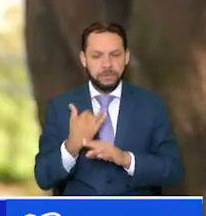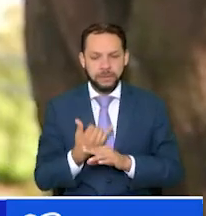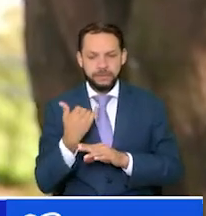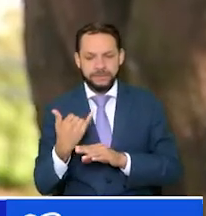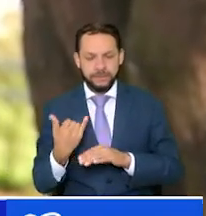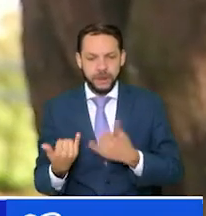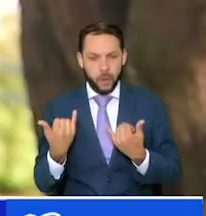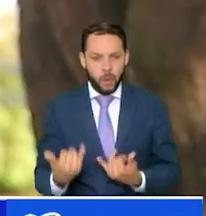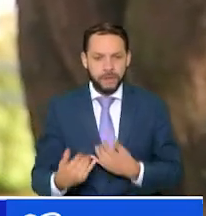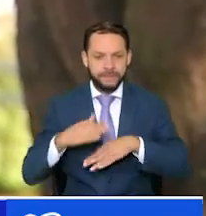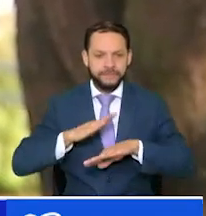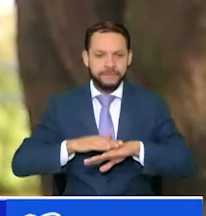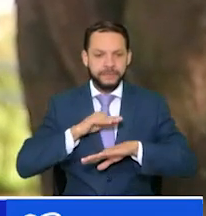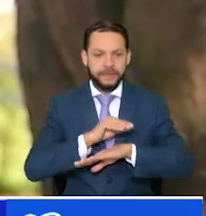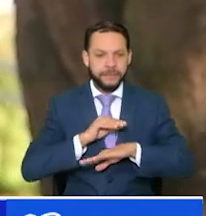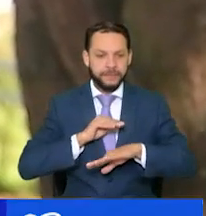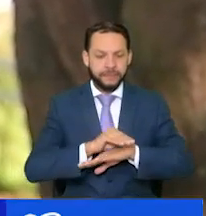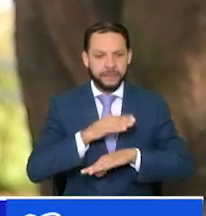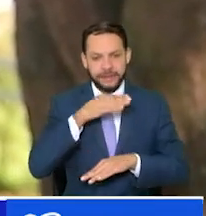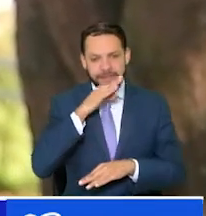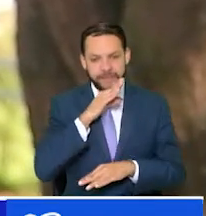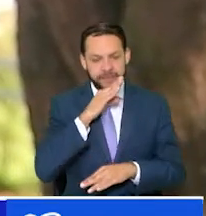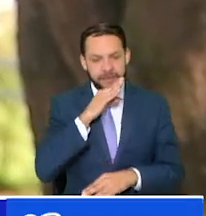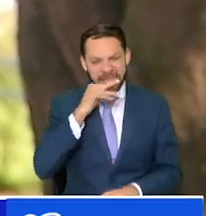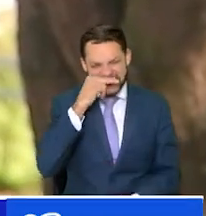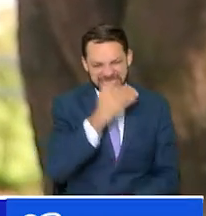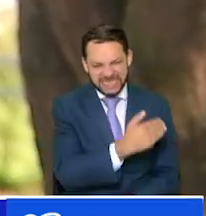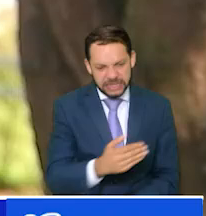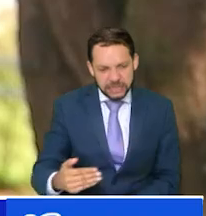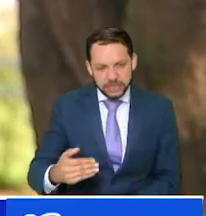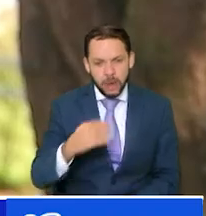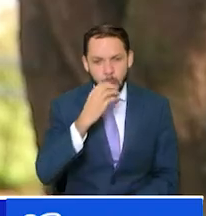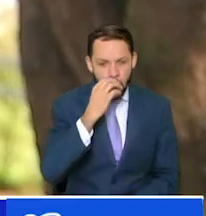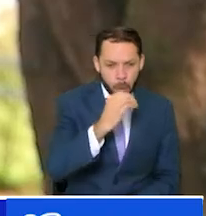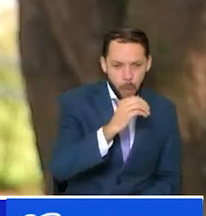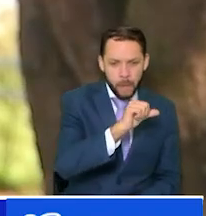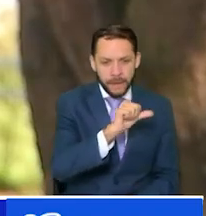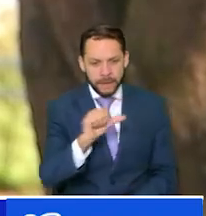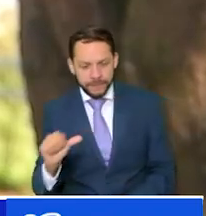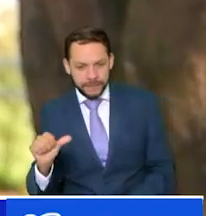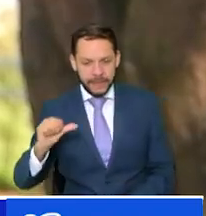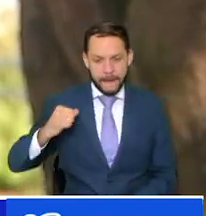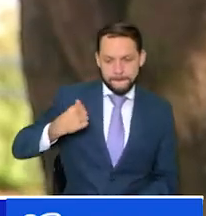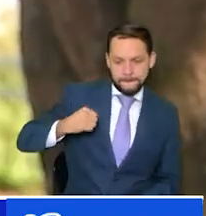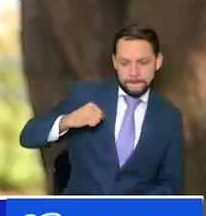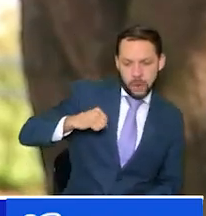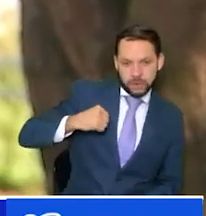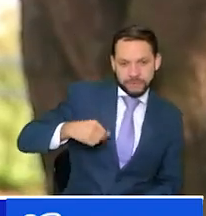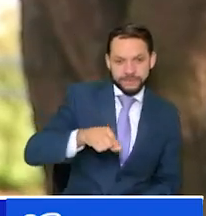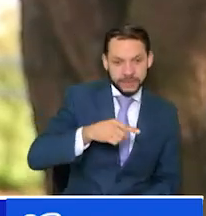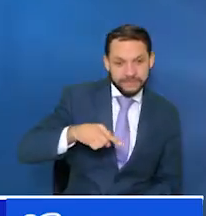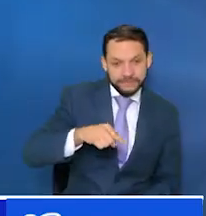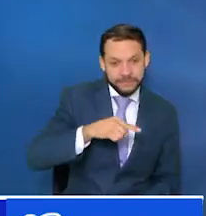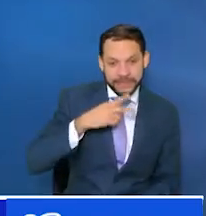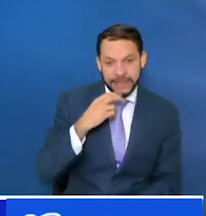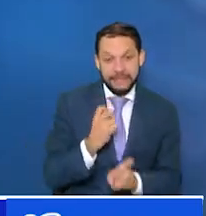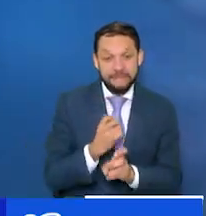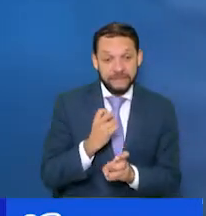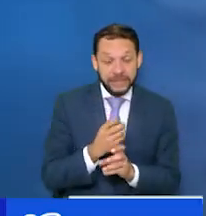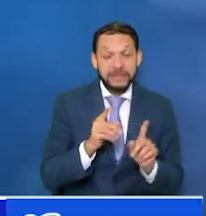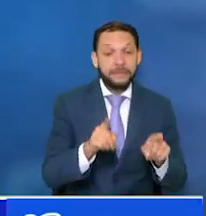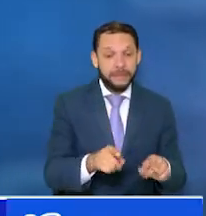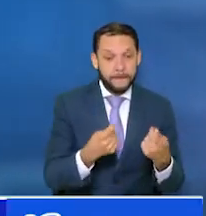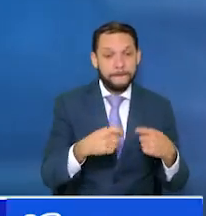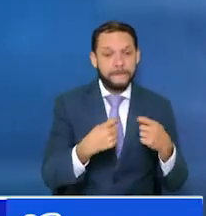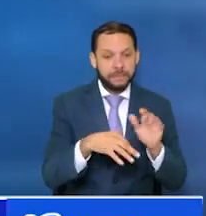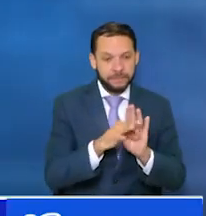alerta temprana con nuestros niños y nuestras niñas entonces están yendo allí nos están prostituyendo a nuestras Niñas estamos teniendo consumo recientemente